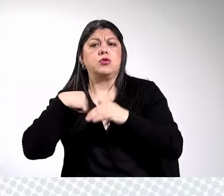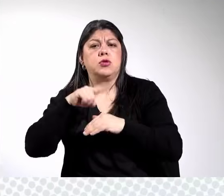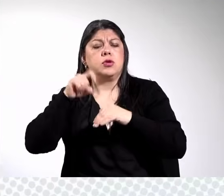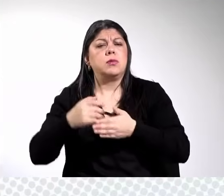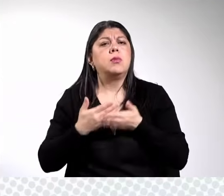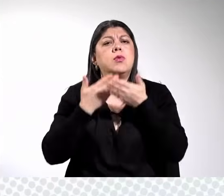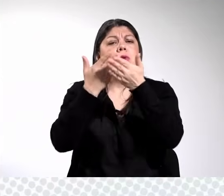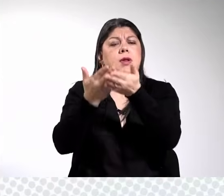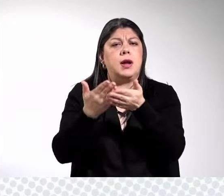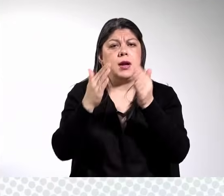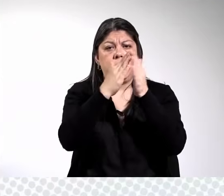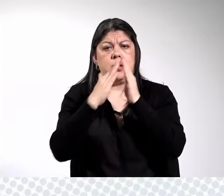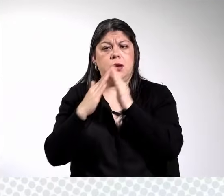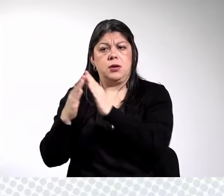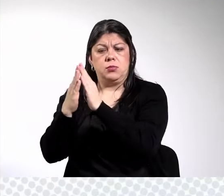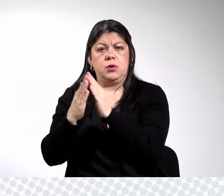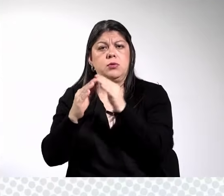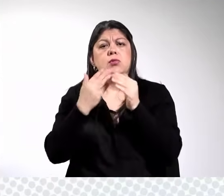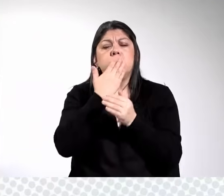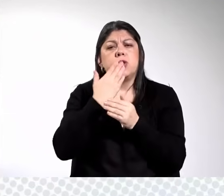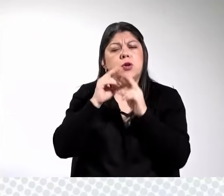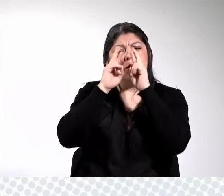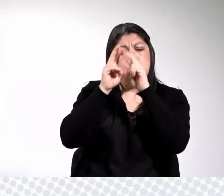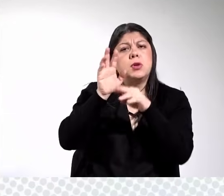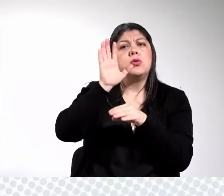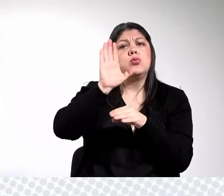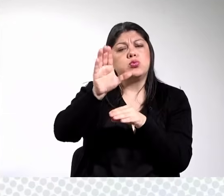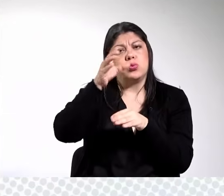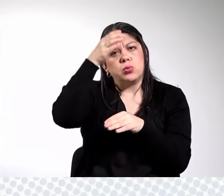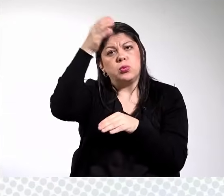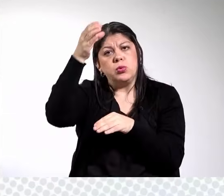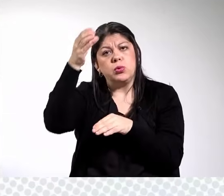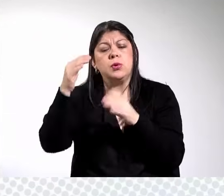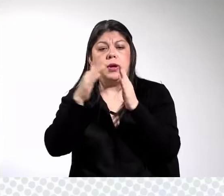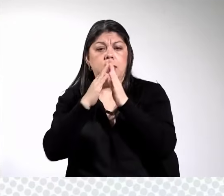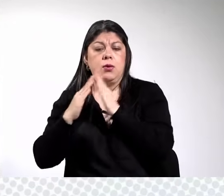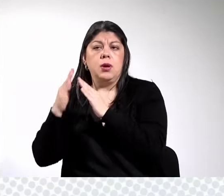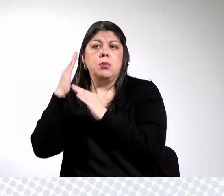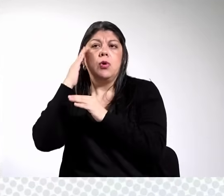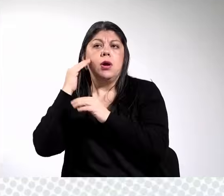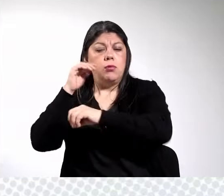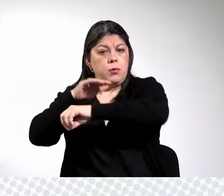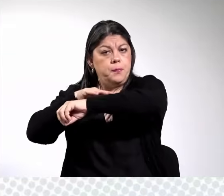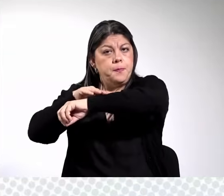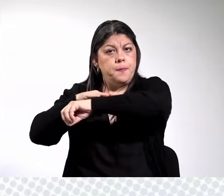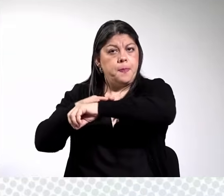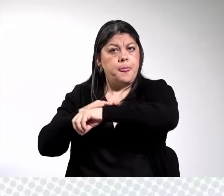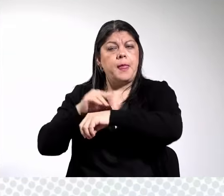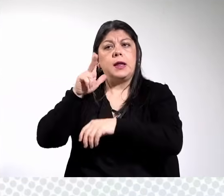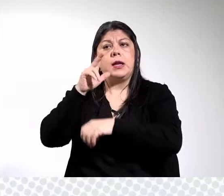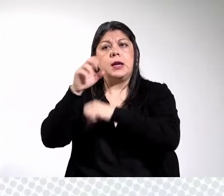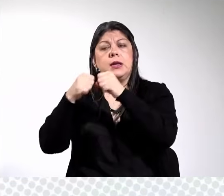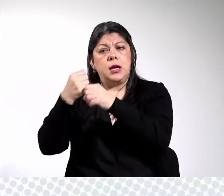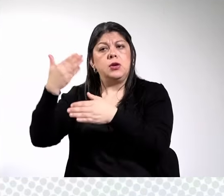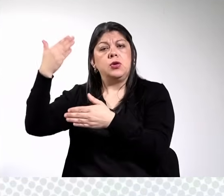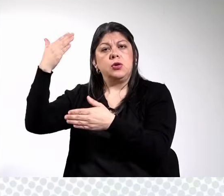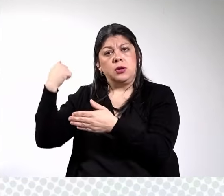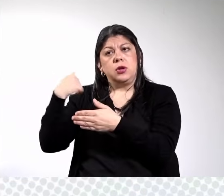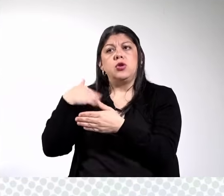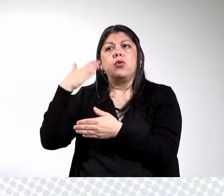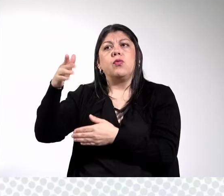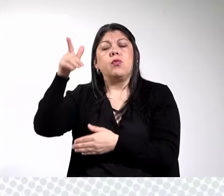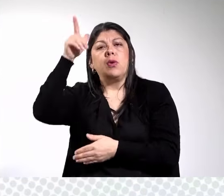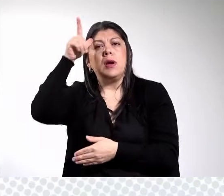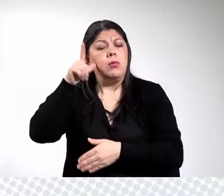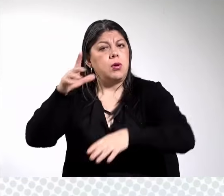llevarle a los pueblos indígenas, respetando su cultura. Y con el pueblo afrodescendiente, hace 3 años, cuando fui a Limón